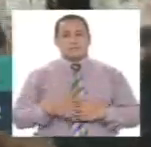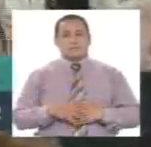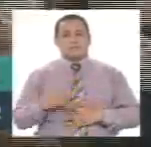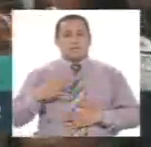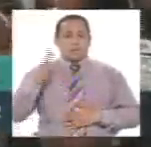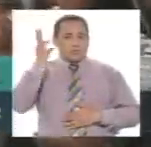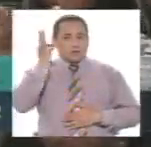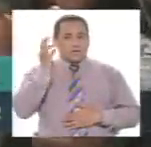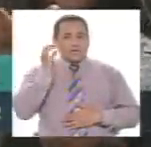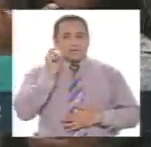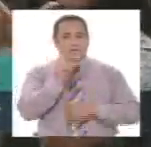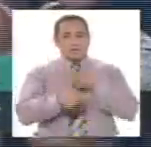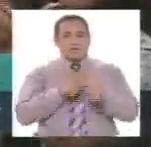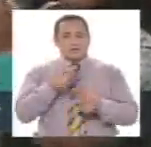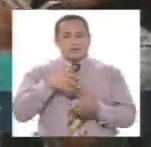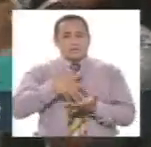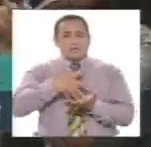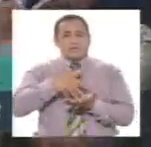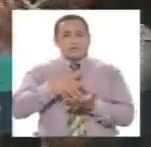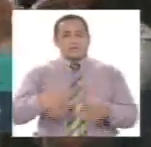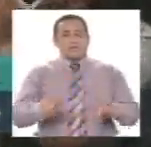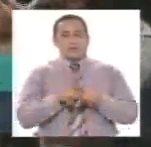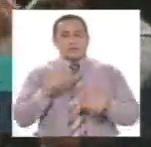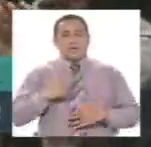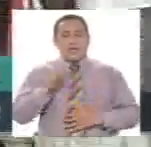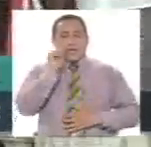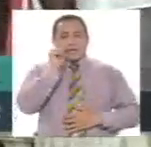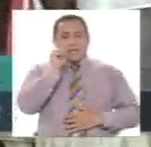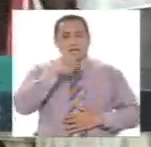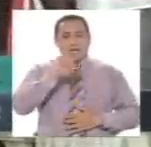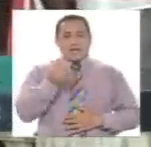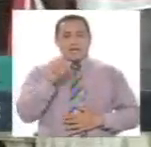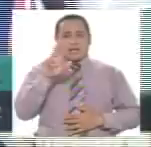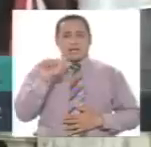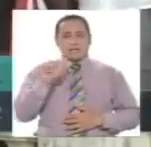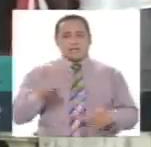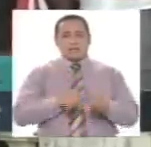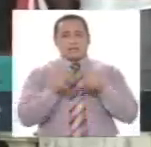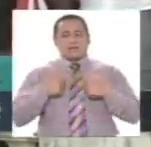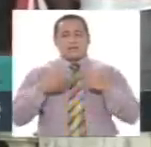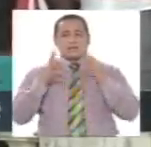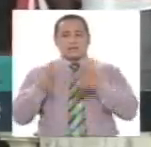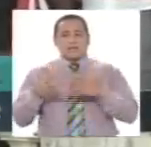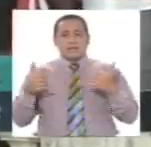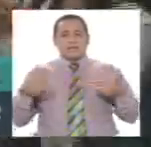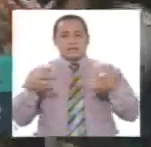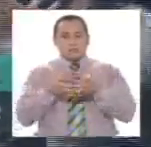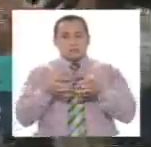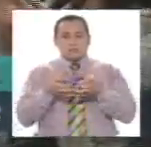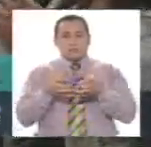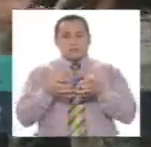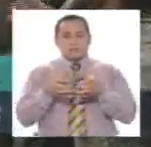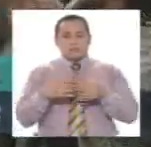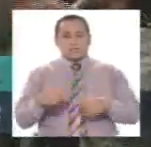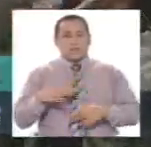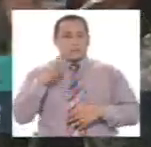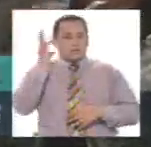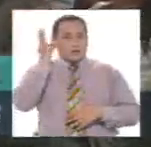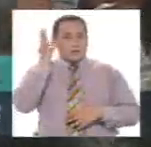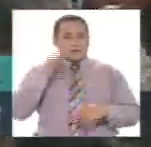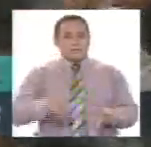de la Mujer y Poblaciones Vulnerables, Ana Jara, quien deja justamente esta cartera de la